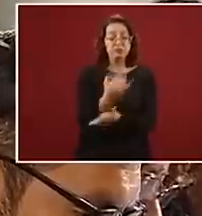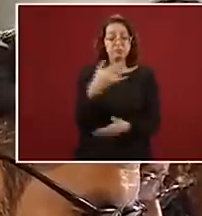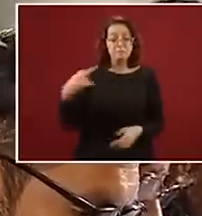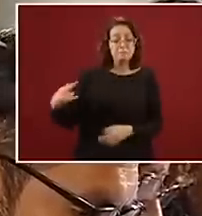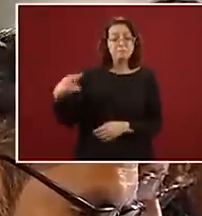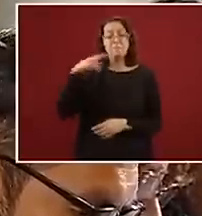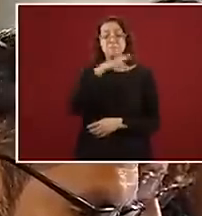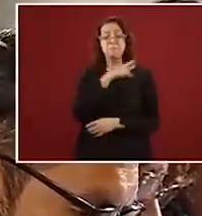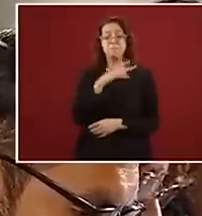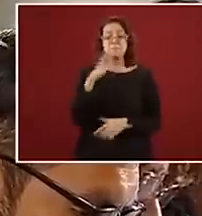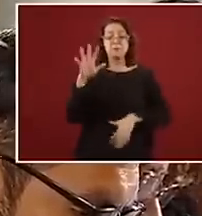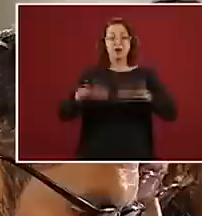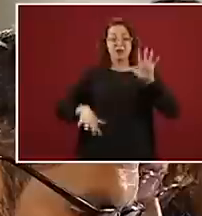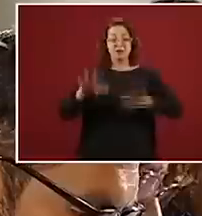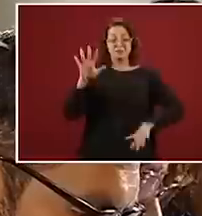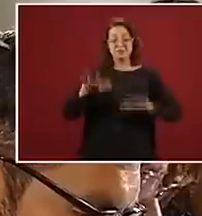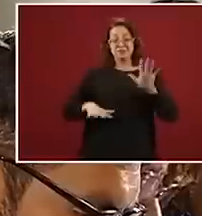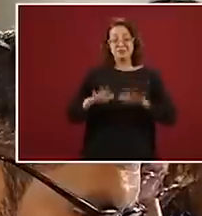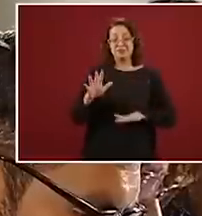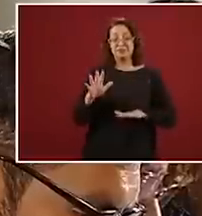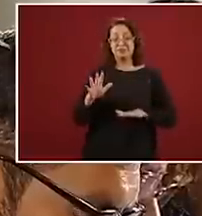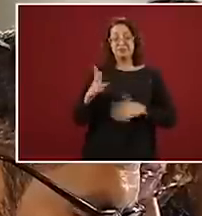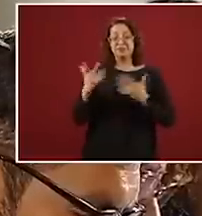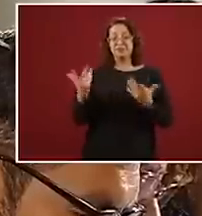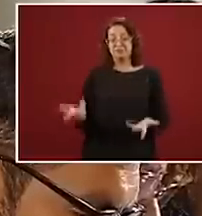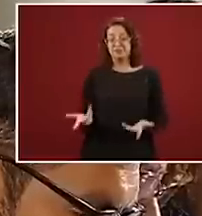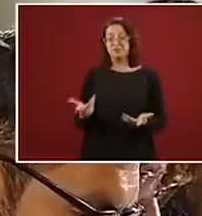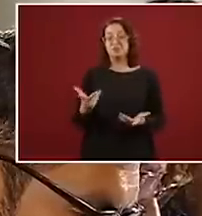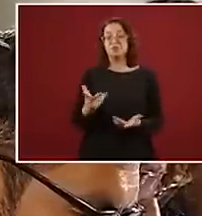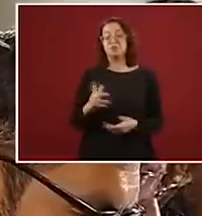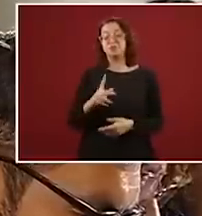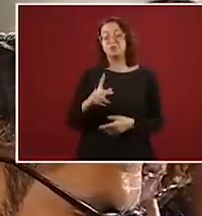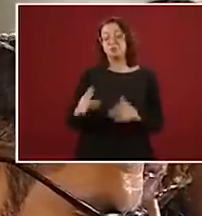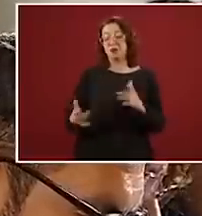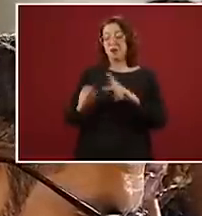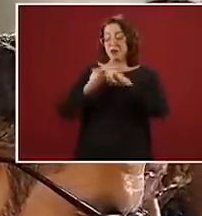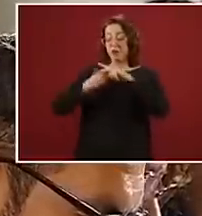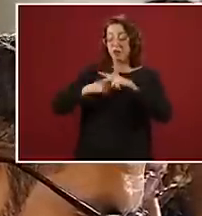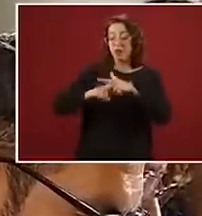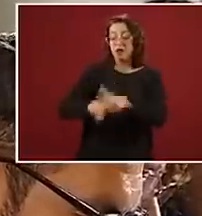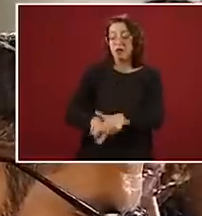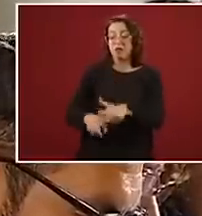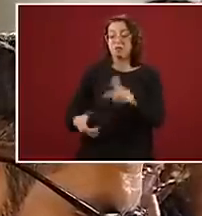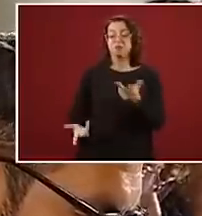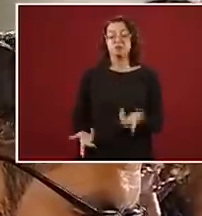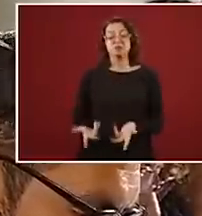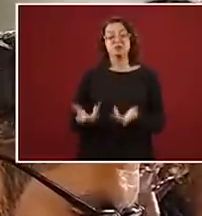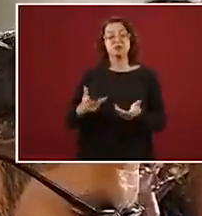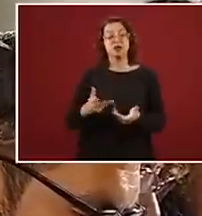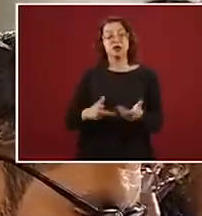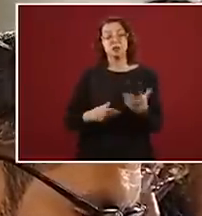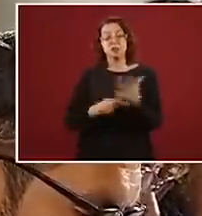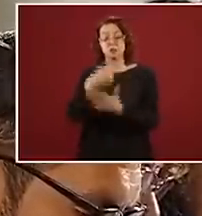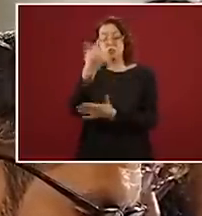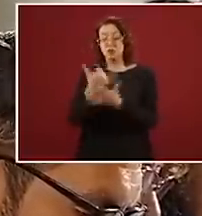hasta emprender obras que van a trascender su sexenio, como la anunciada Escuela de Medicina y de